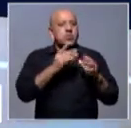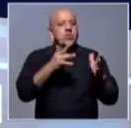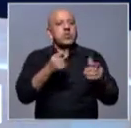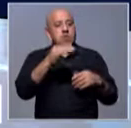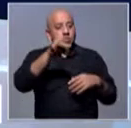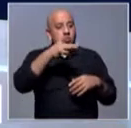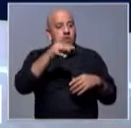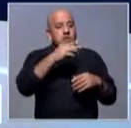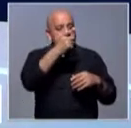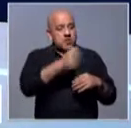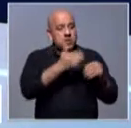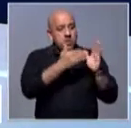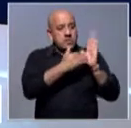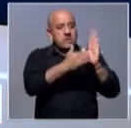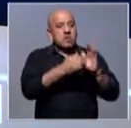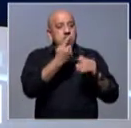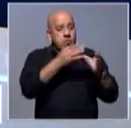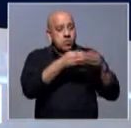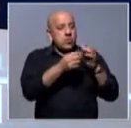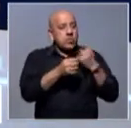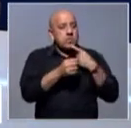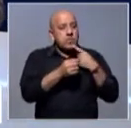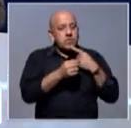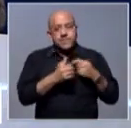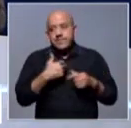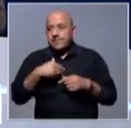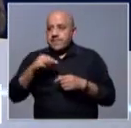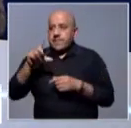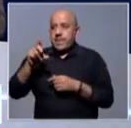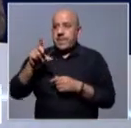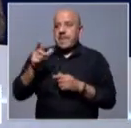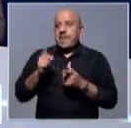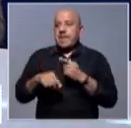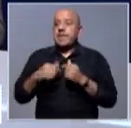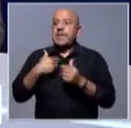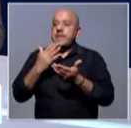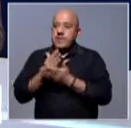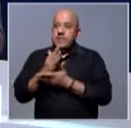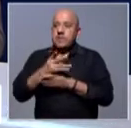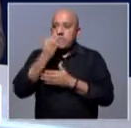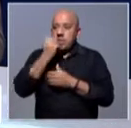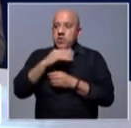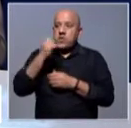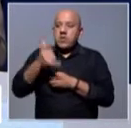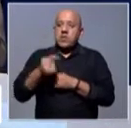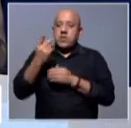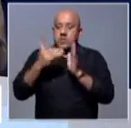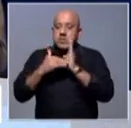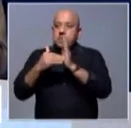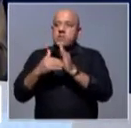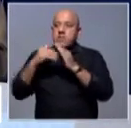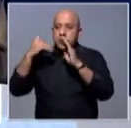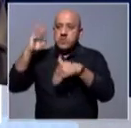representa a un partido en una cámara a ver obviamente que siempre es mejor tener una representación mayor